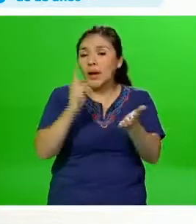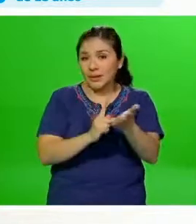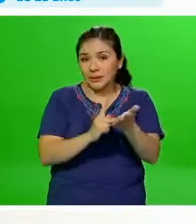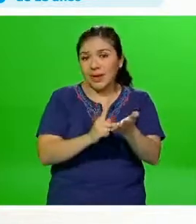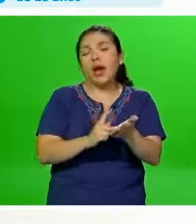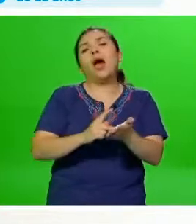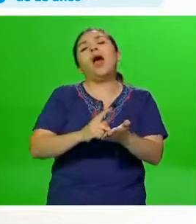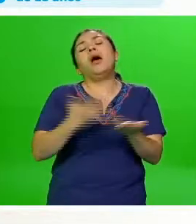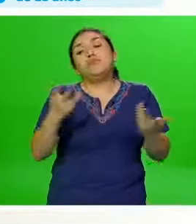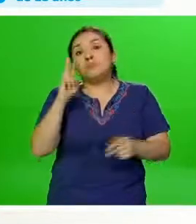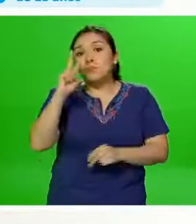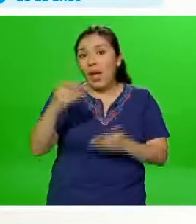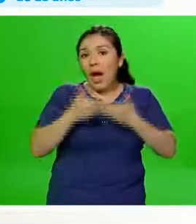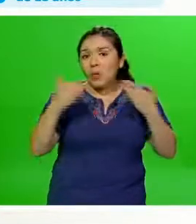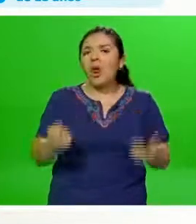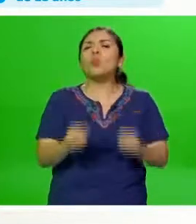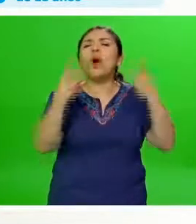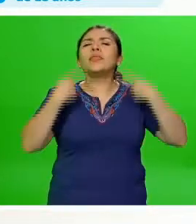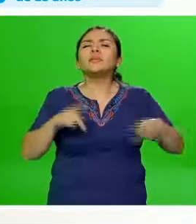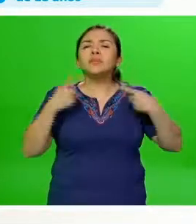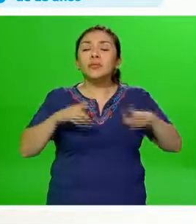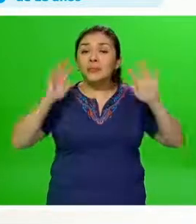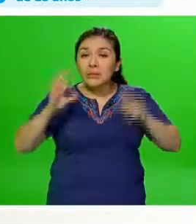el día de hoy en número de personas es de